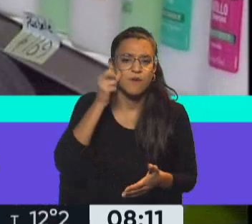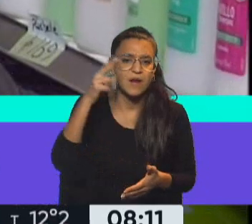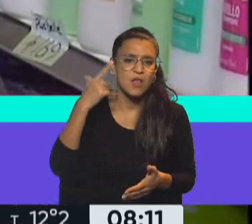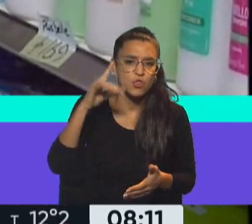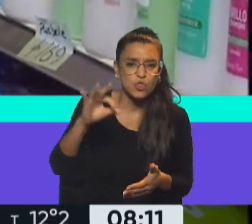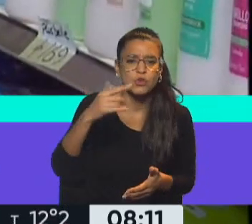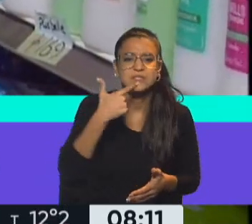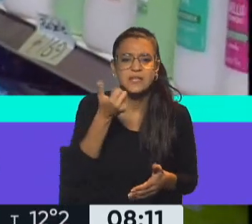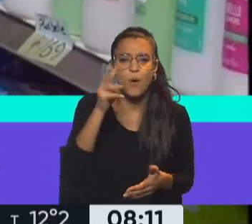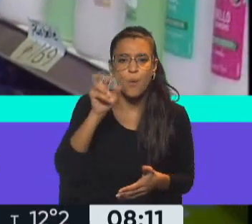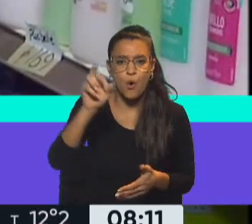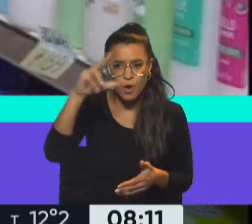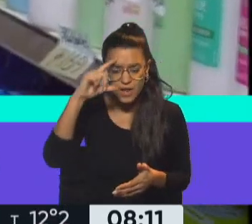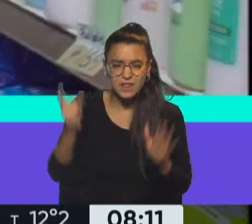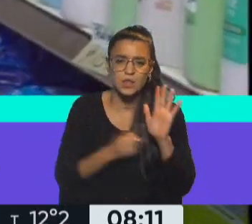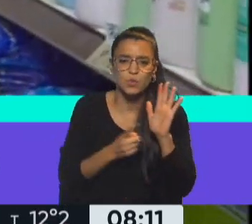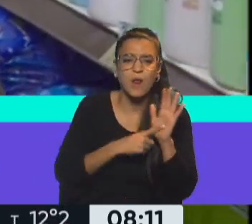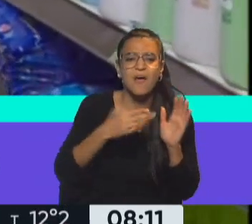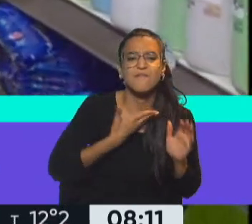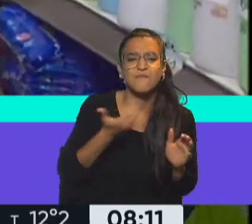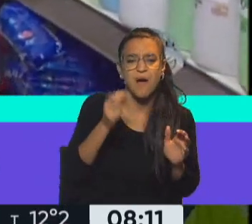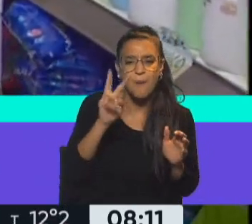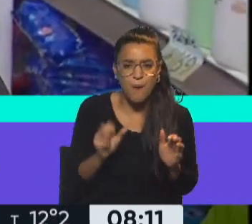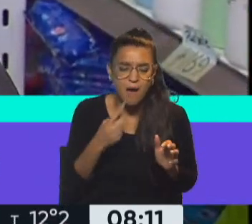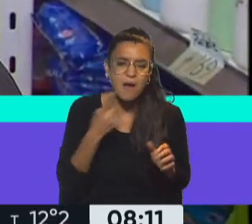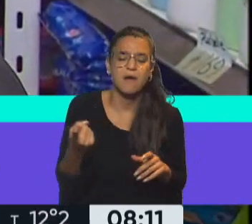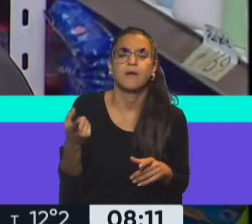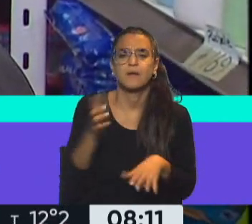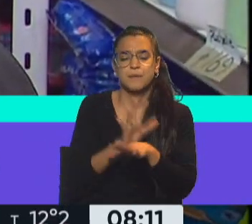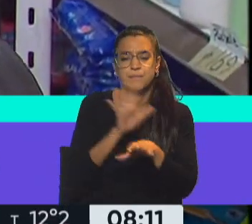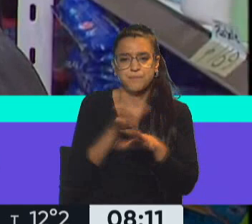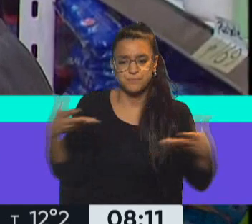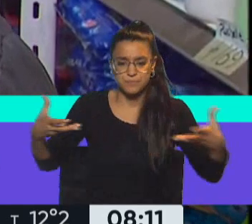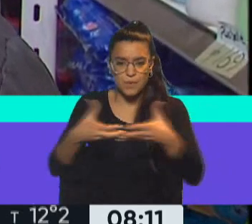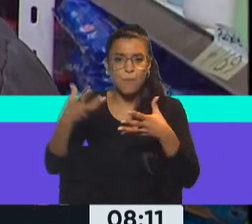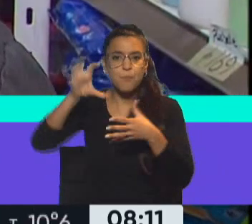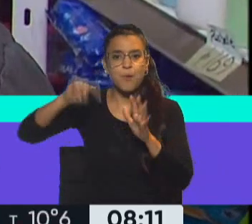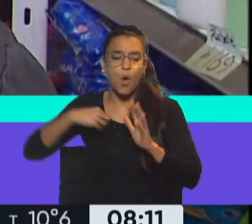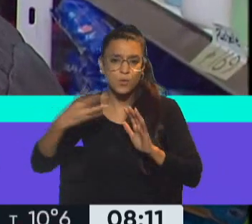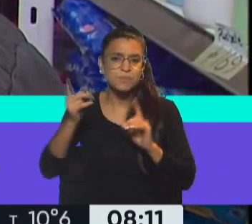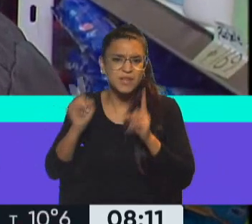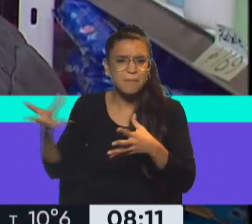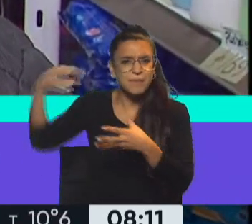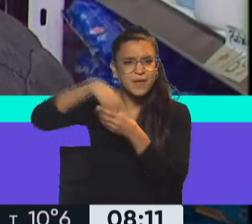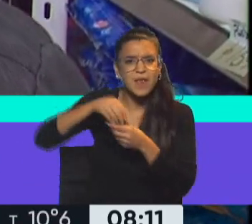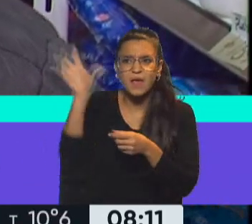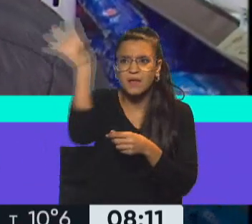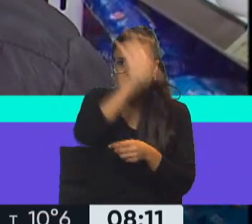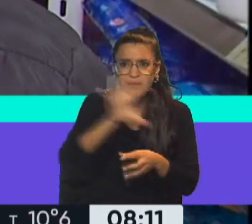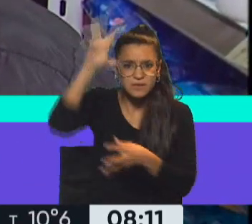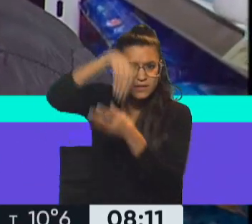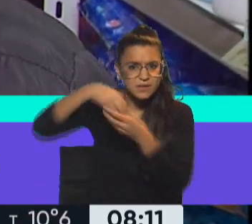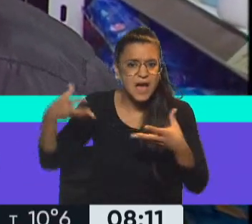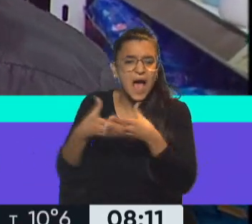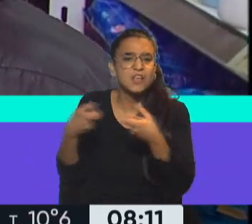sabores que es el titular de faba fava es la federación de almaceneros de la provincia de buenos aires pero también integran hacia todo el país bueno